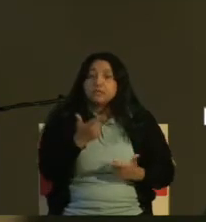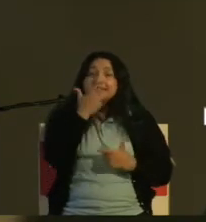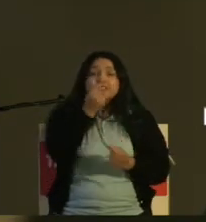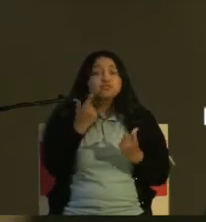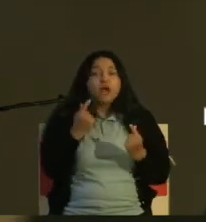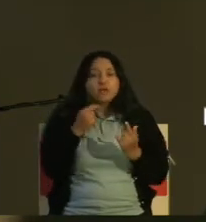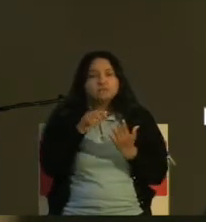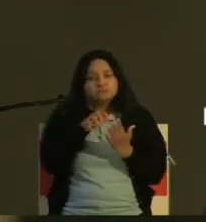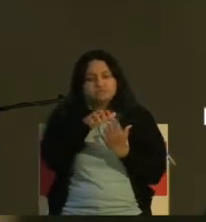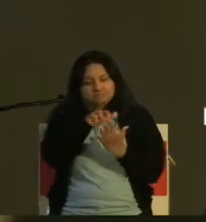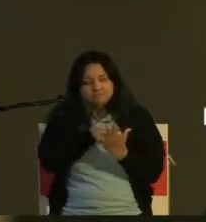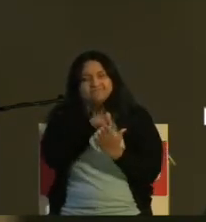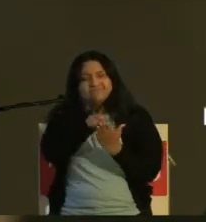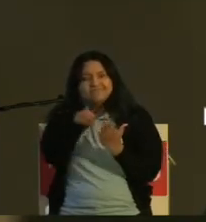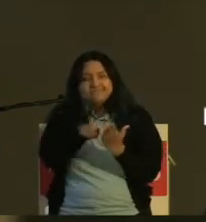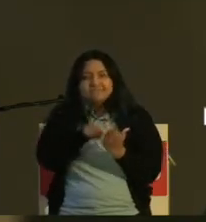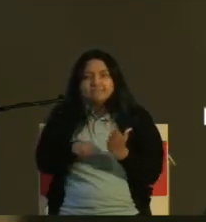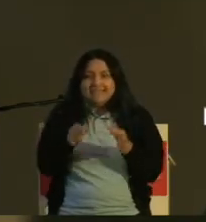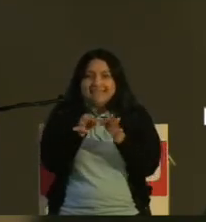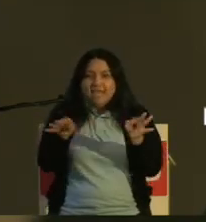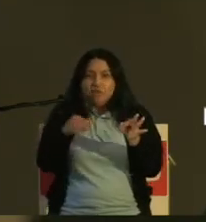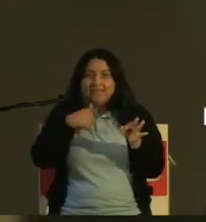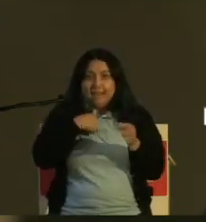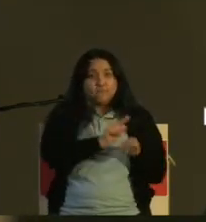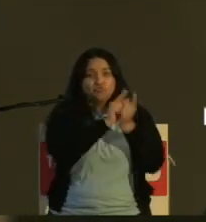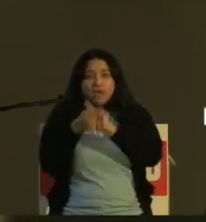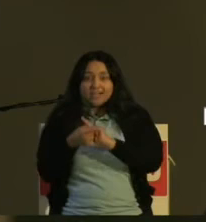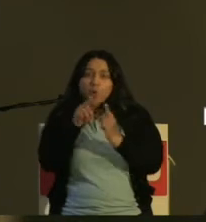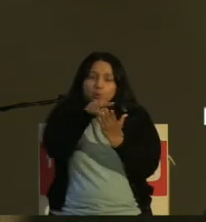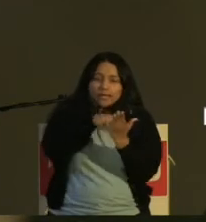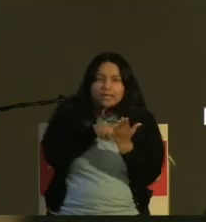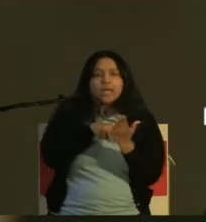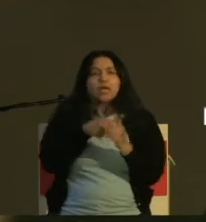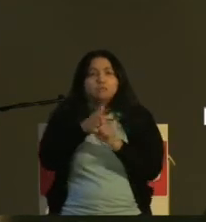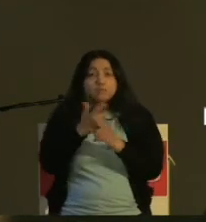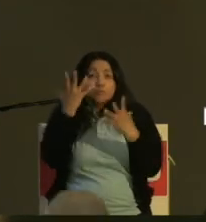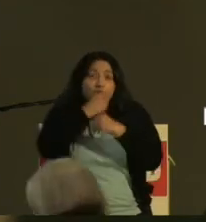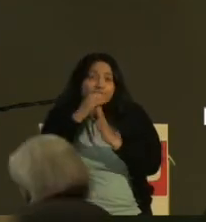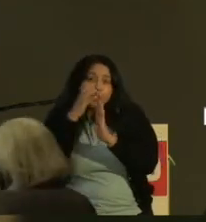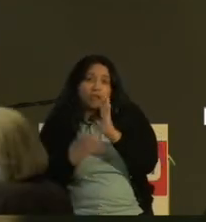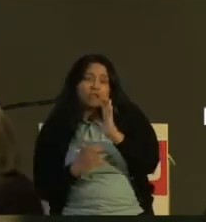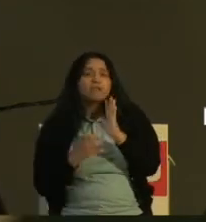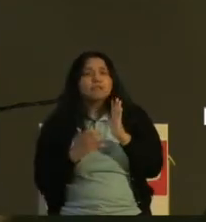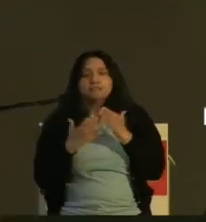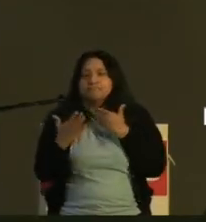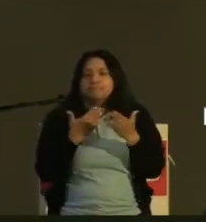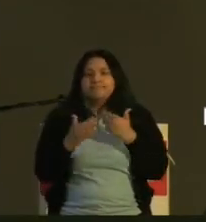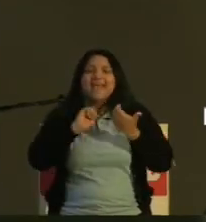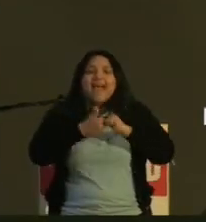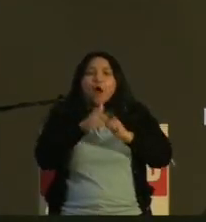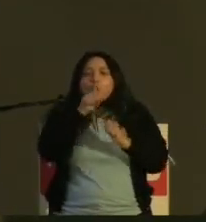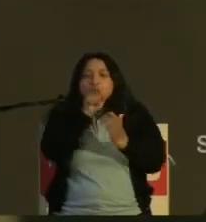belleza intrínseca en la lengua que lo estoy leyendo, independientemente de cómo fue escrito.